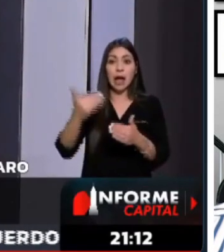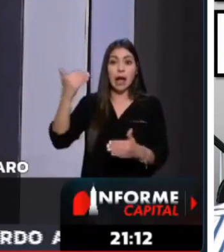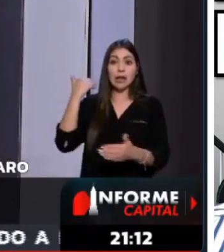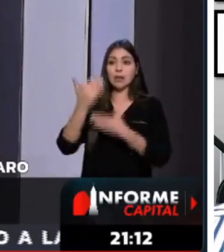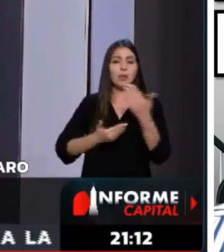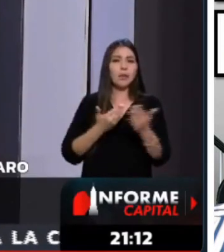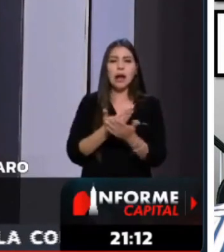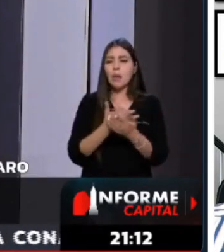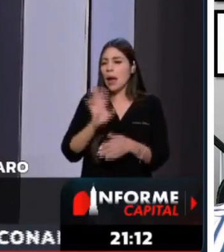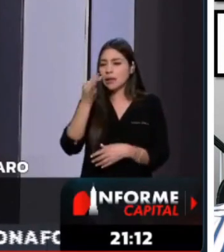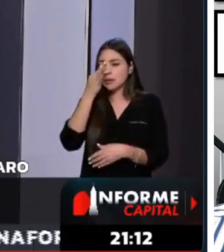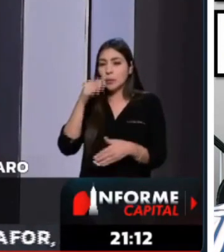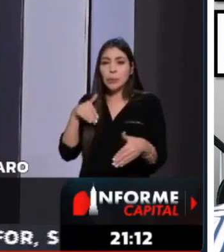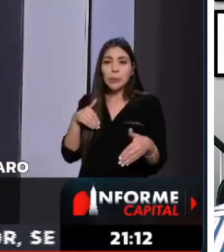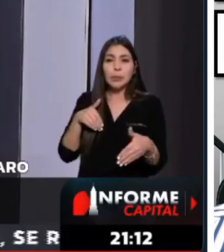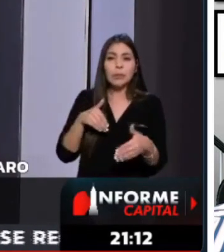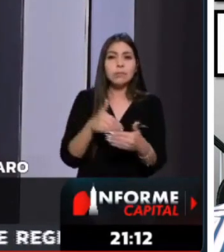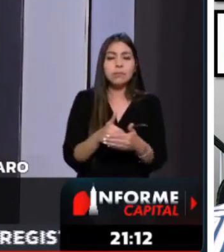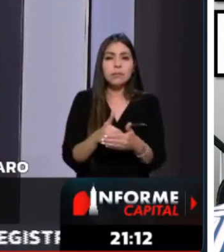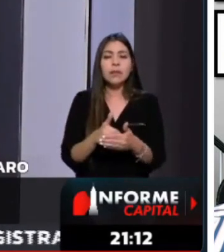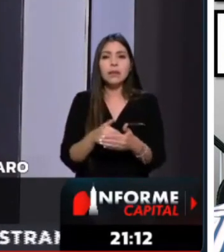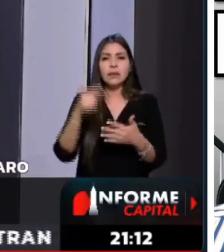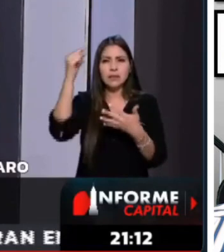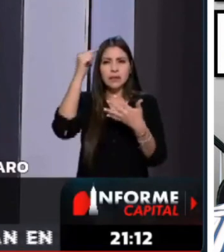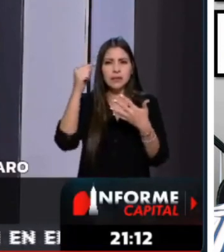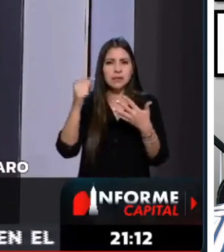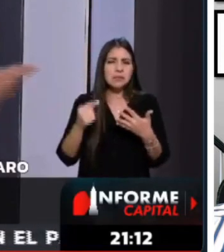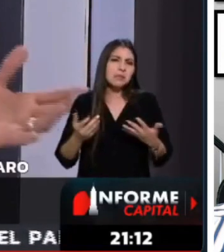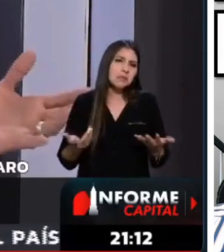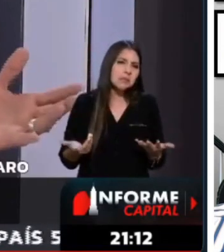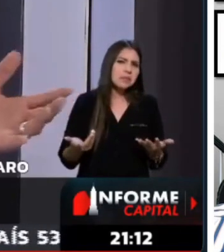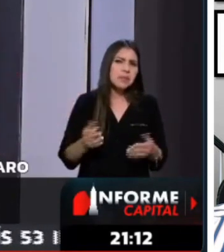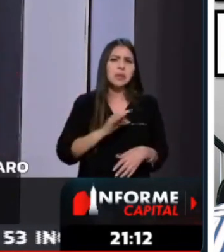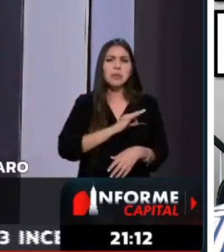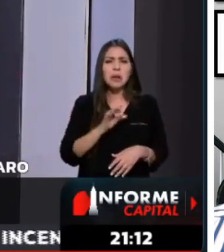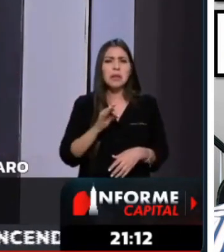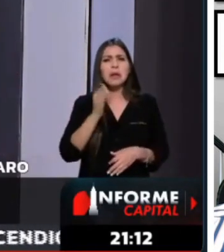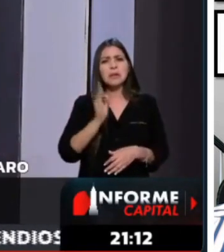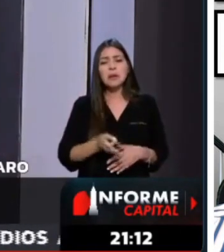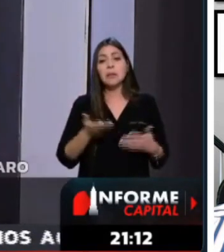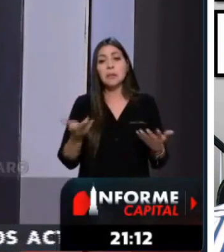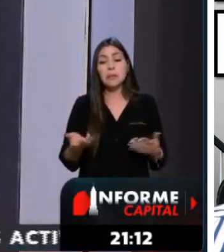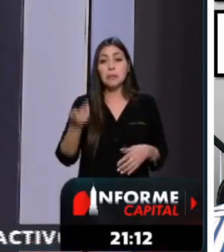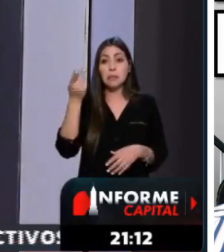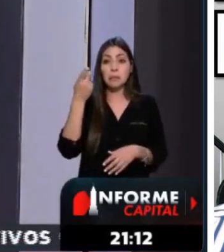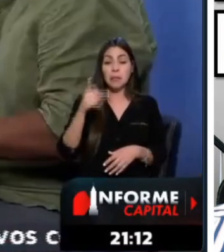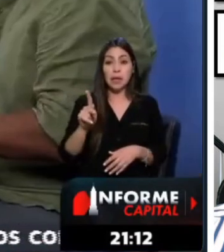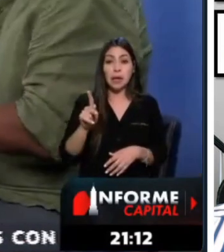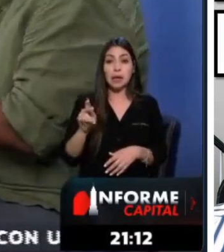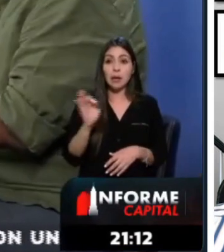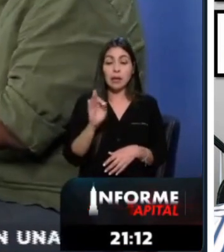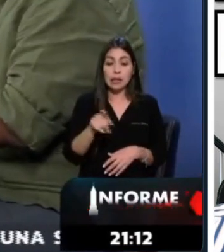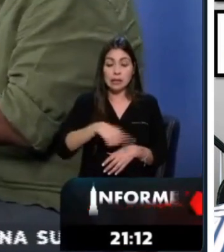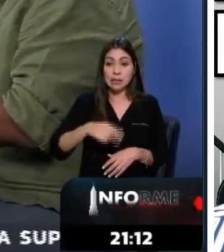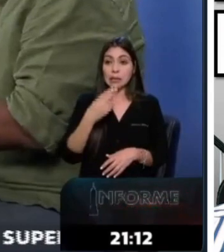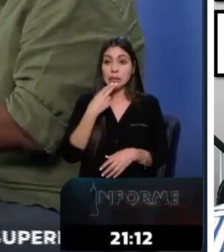para taparle el ojo al macho. Son puntos bastante genéricos. Se puede tomar. Ahora, si de eso sirve